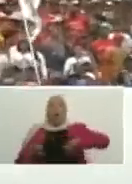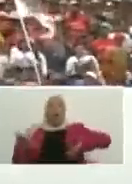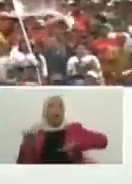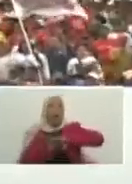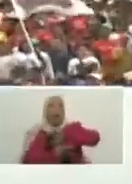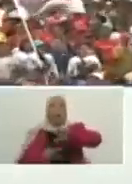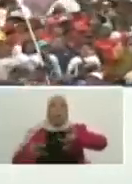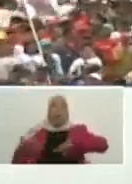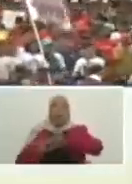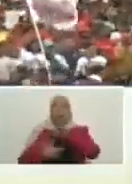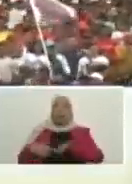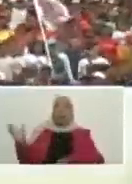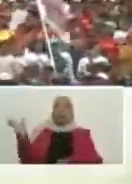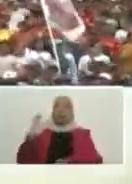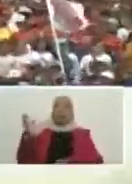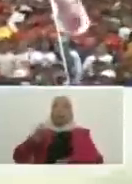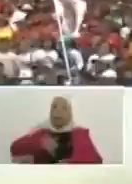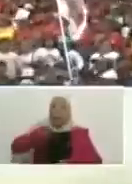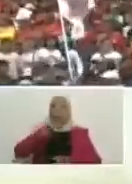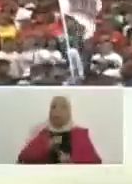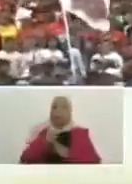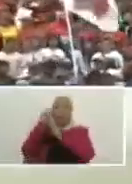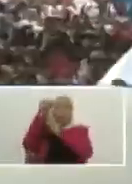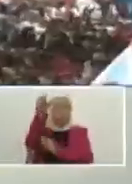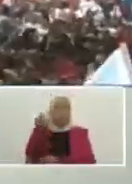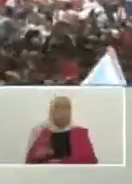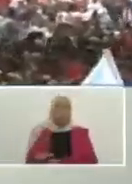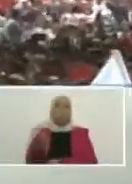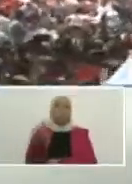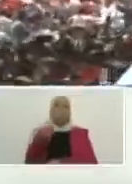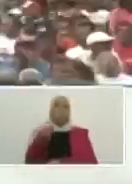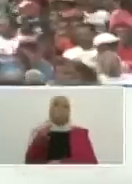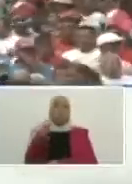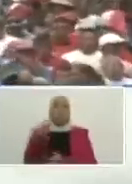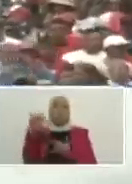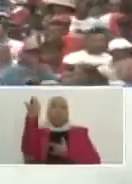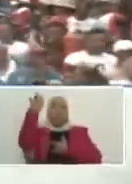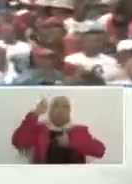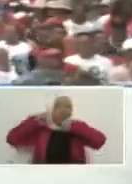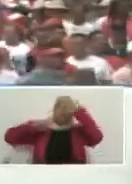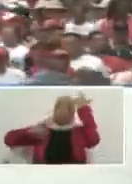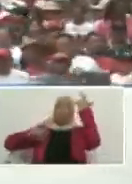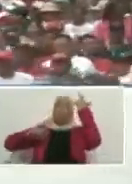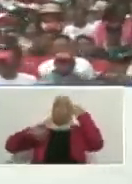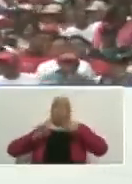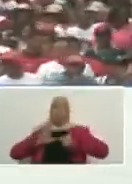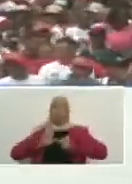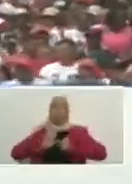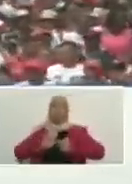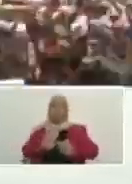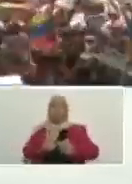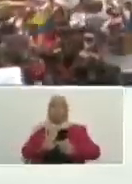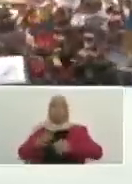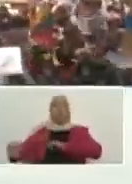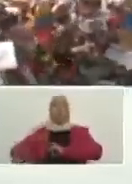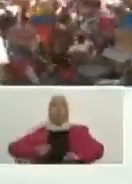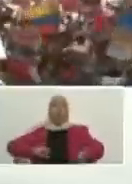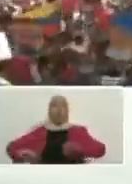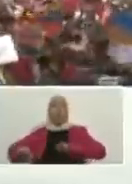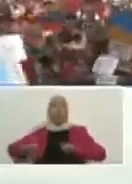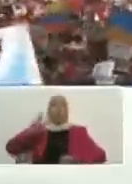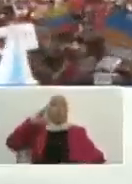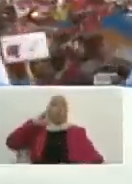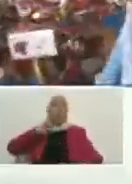ocurrió, y alguien tenía que hacerlo, y allí fue cuando el comandante Hugo Chávez y el movimiento